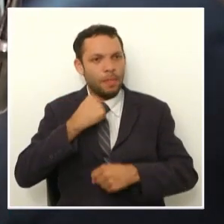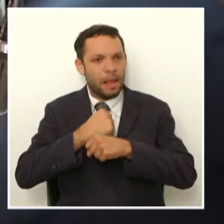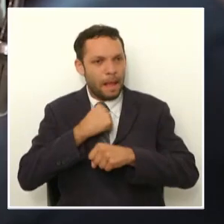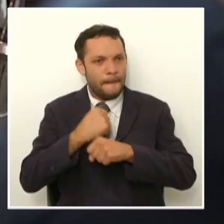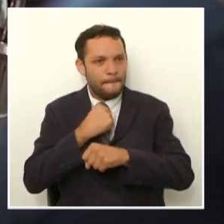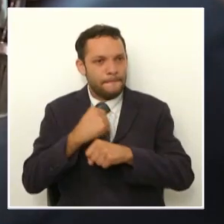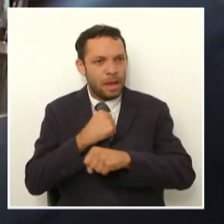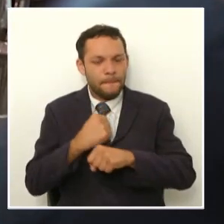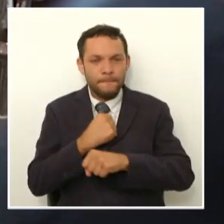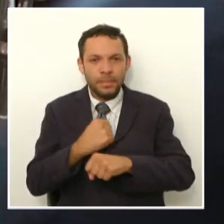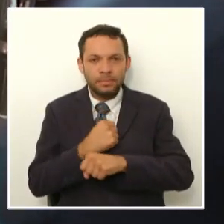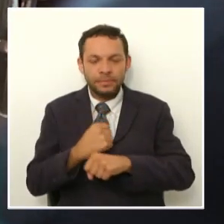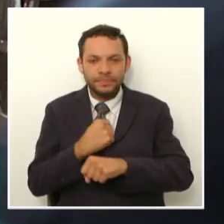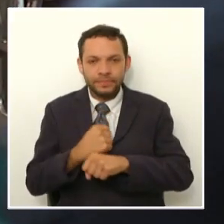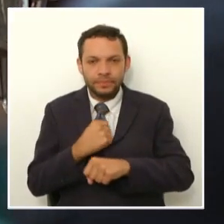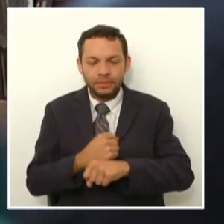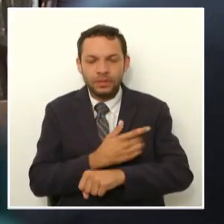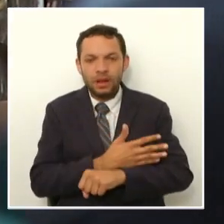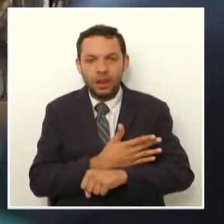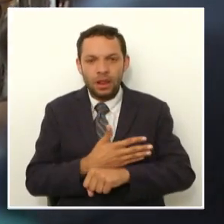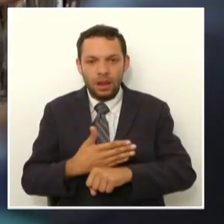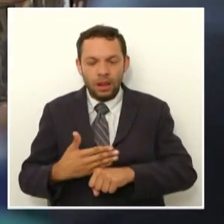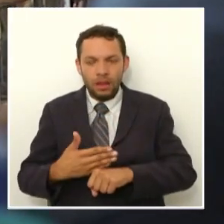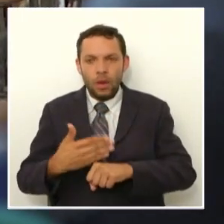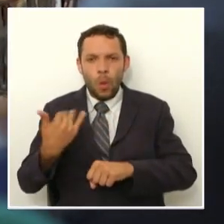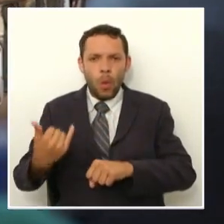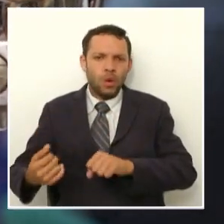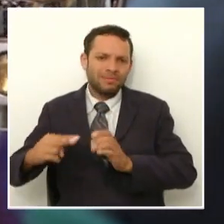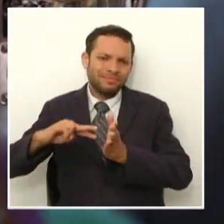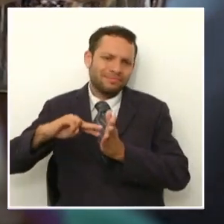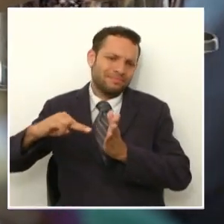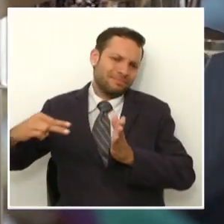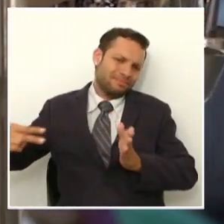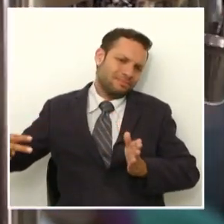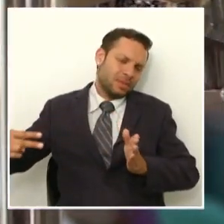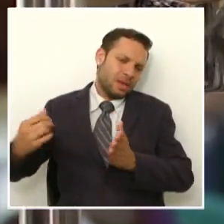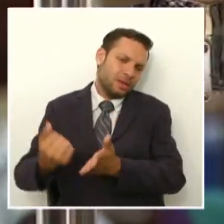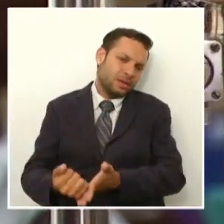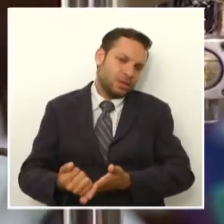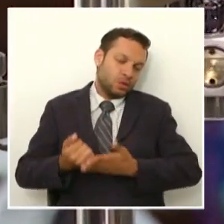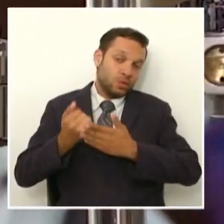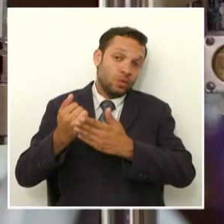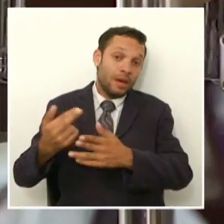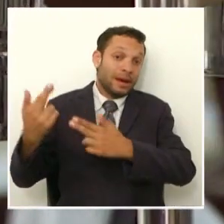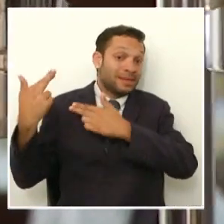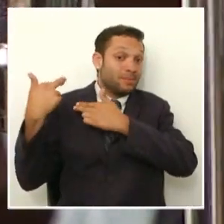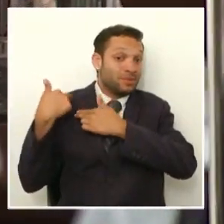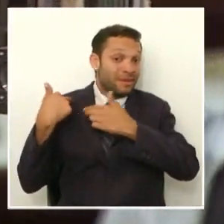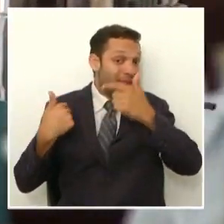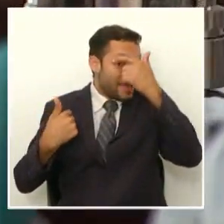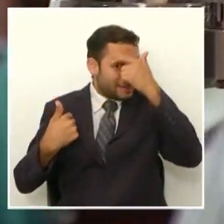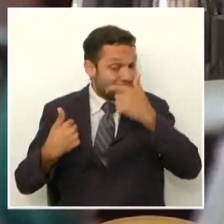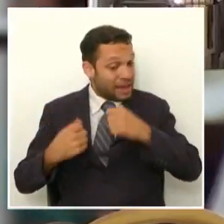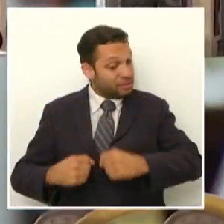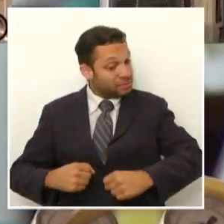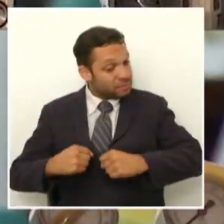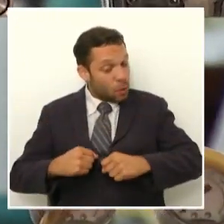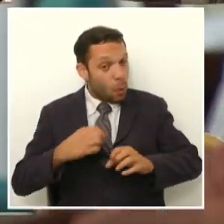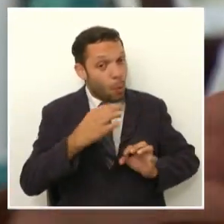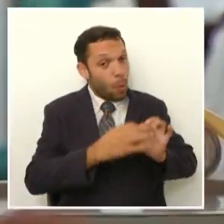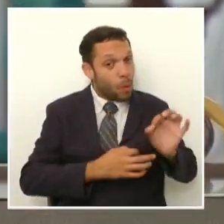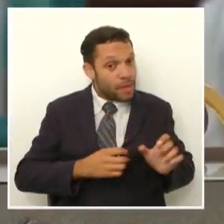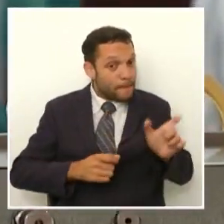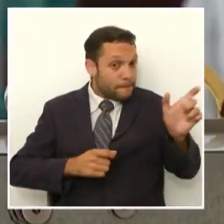eso la anestesia es tan trascendente y tan importante, porque la responsabilidad nuestra es muy grande en la atención del paciente.